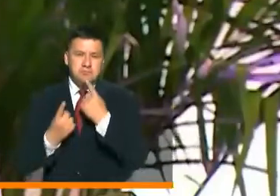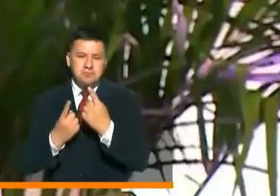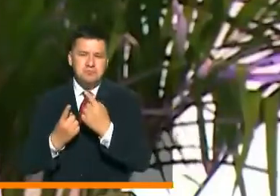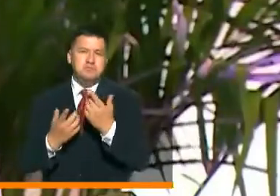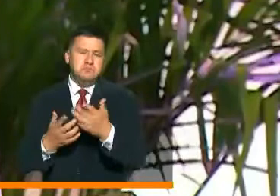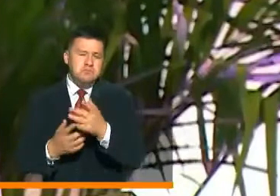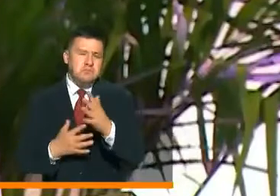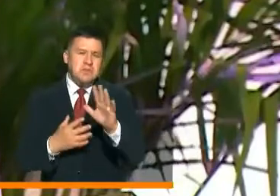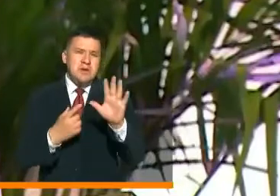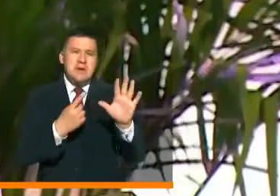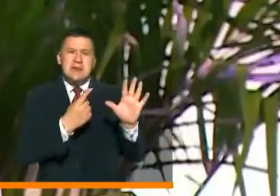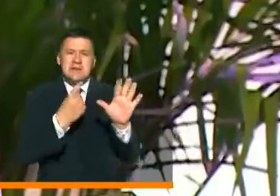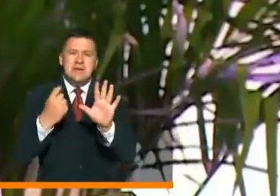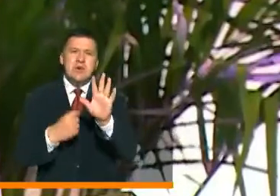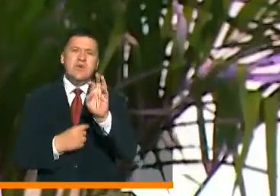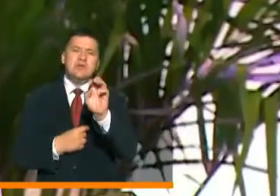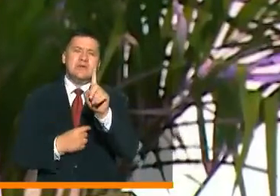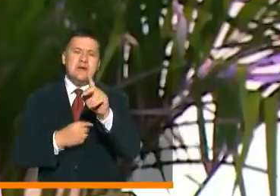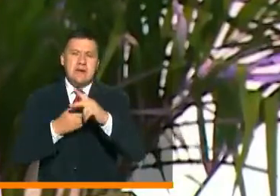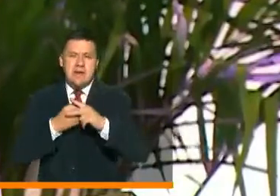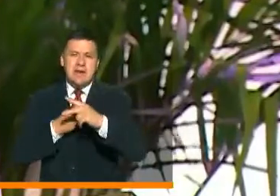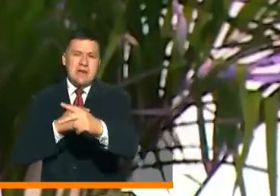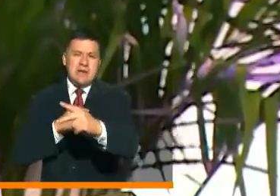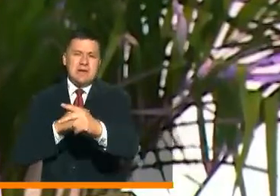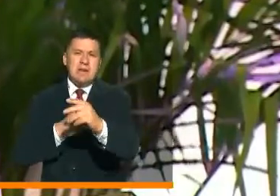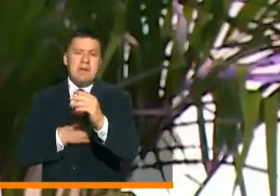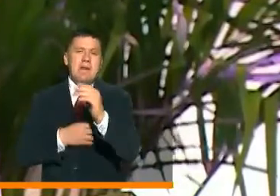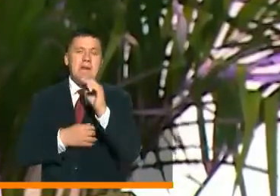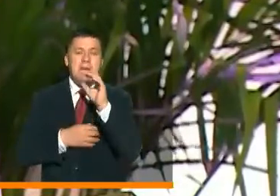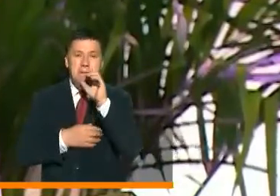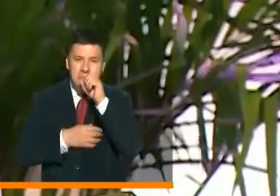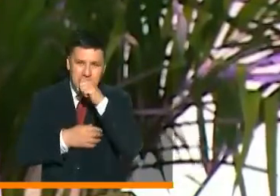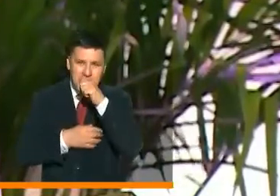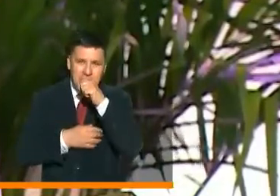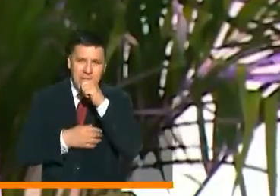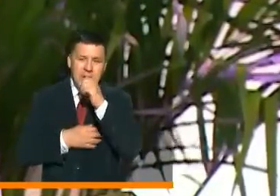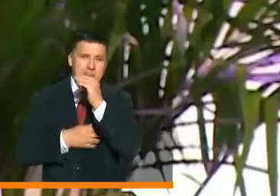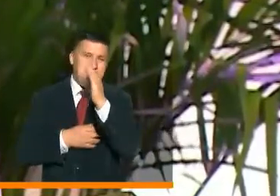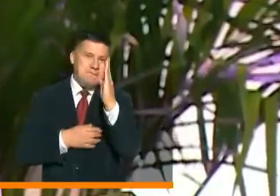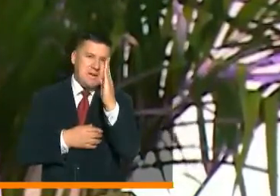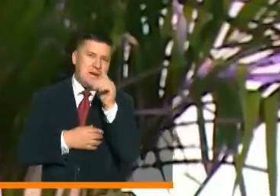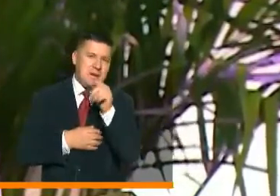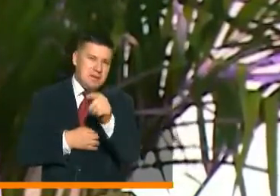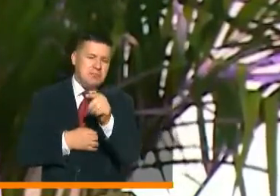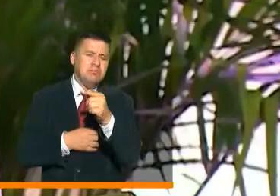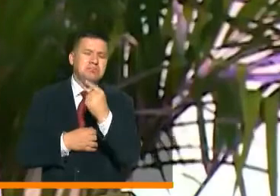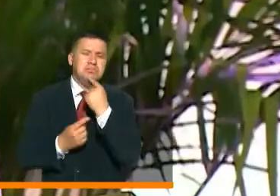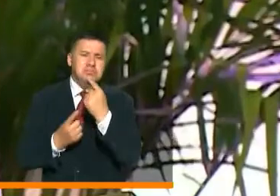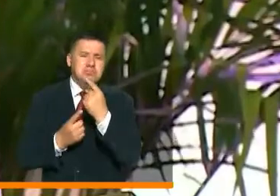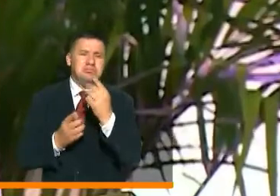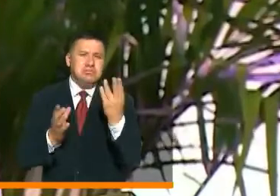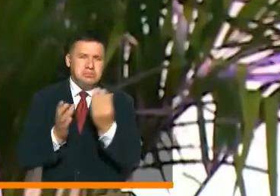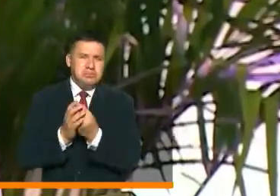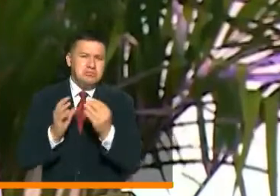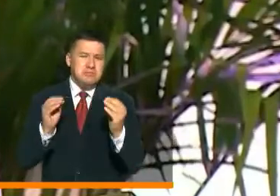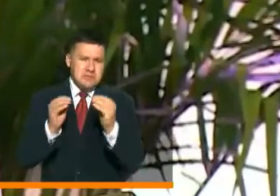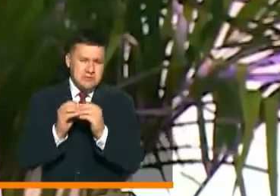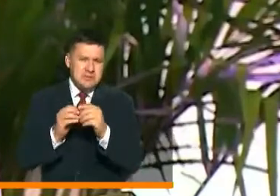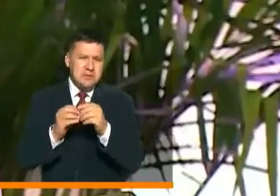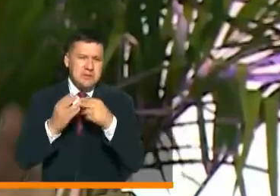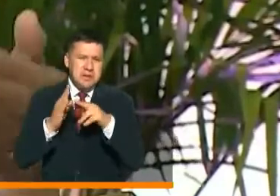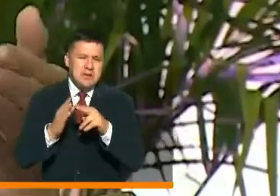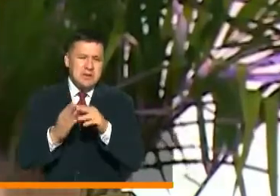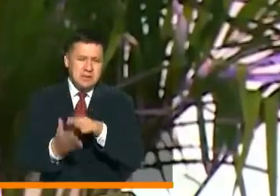intervenir 686 kilómetros entre Barranca Bermeja y el puerto de Barranquilla. Estamos hablando de incluir además las